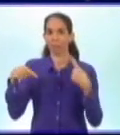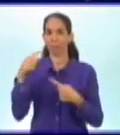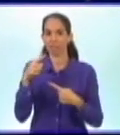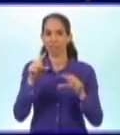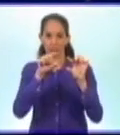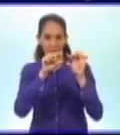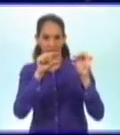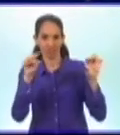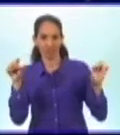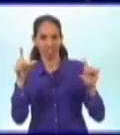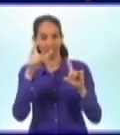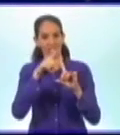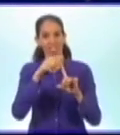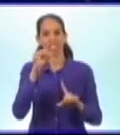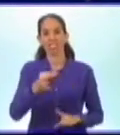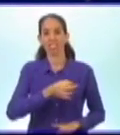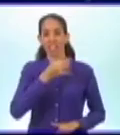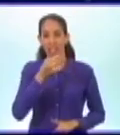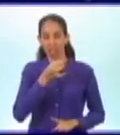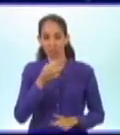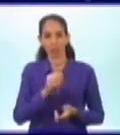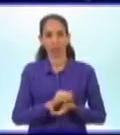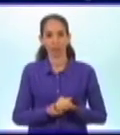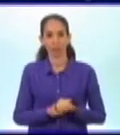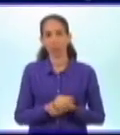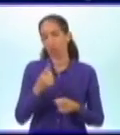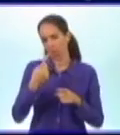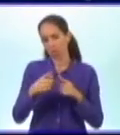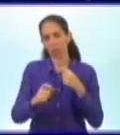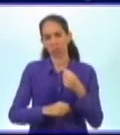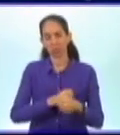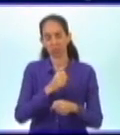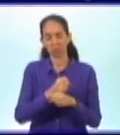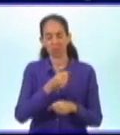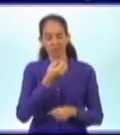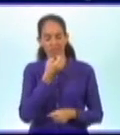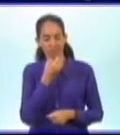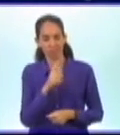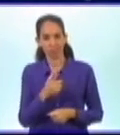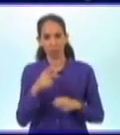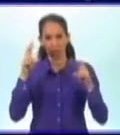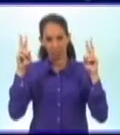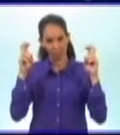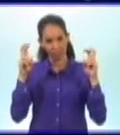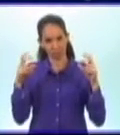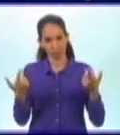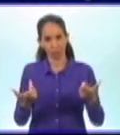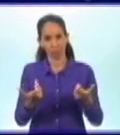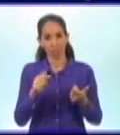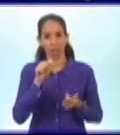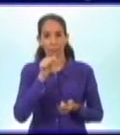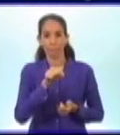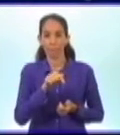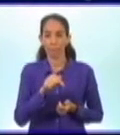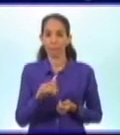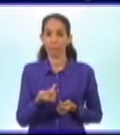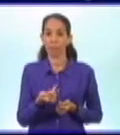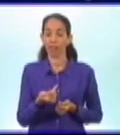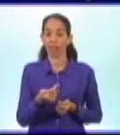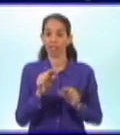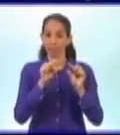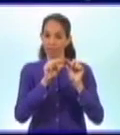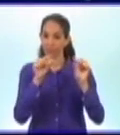textual. Existen otros usos de las comillas, pero en este caso es como les dije, porque se está destacando una